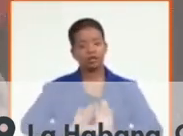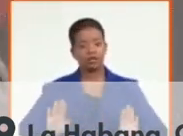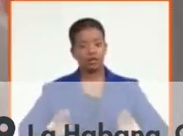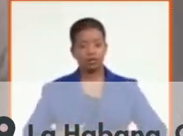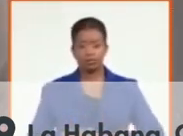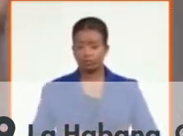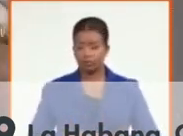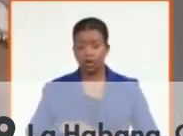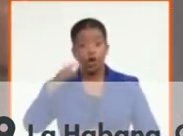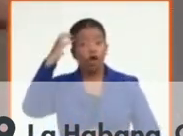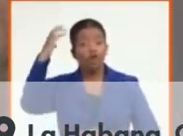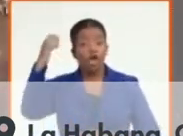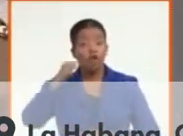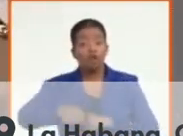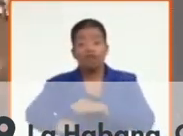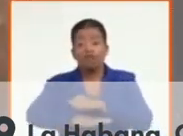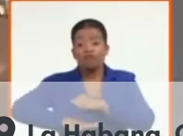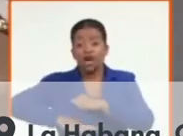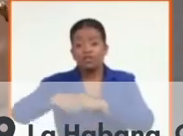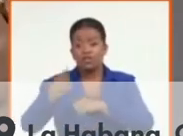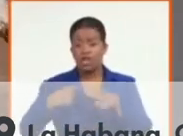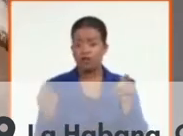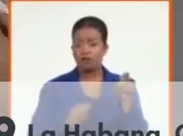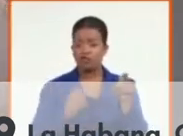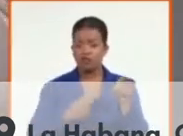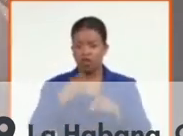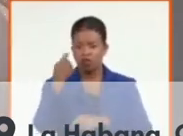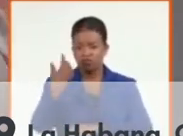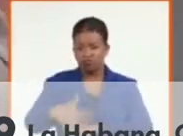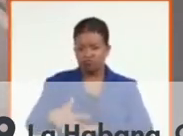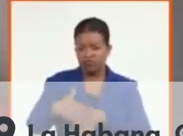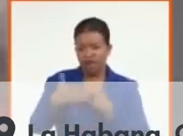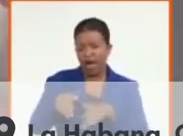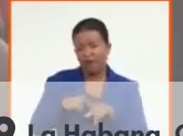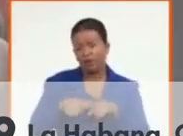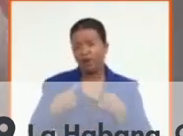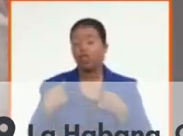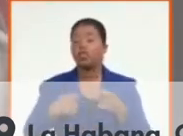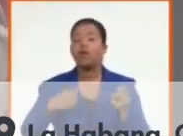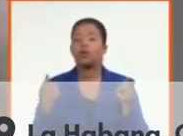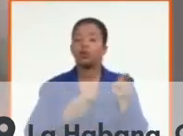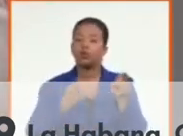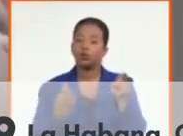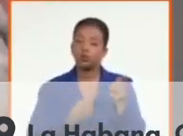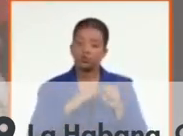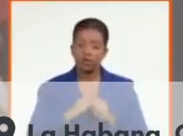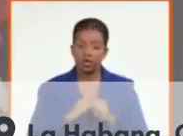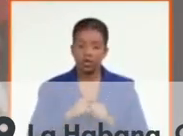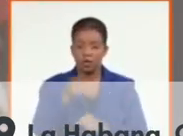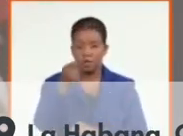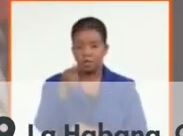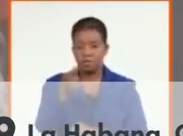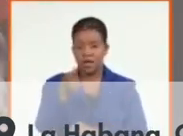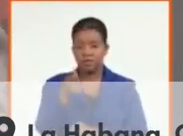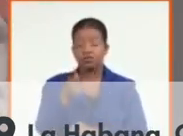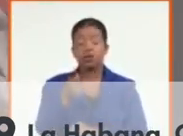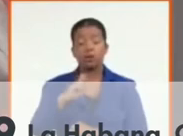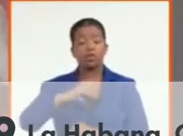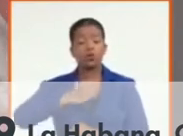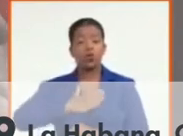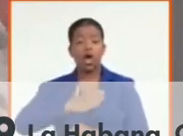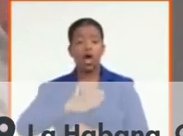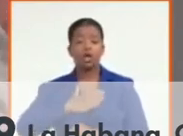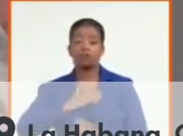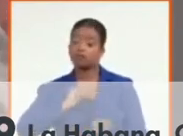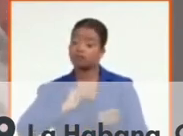abajo en la base hay que luchar contra los precios especulativos y abusivos y hay que hacer concertación de precios con el sector no estatal porque simplemente